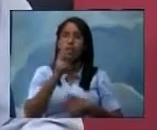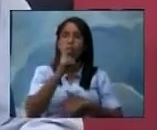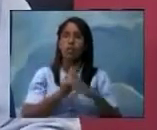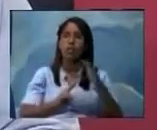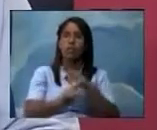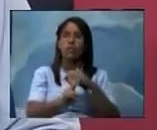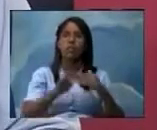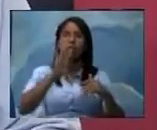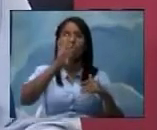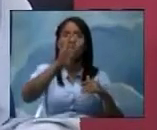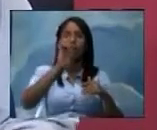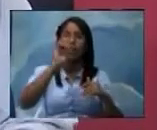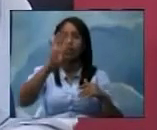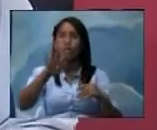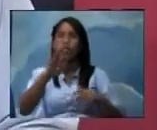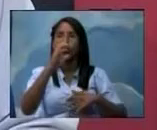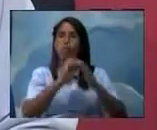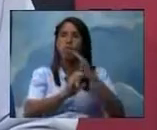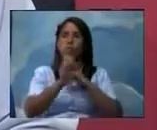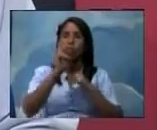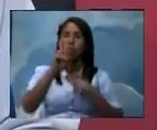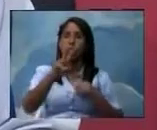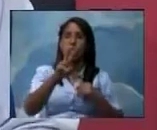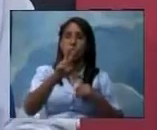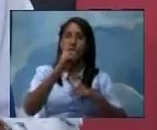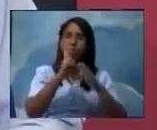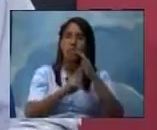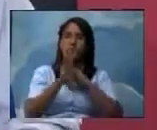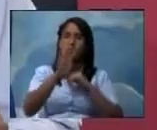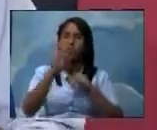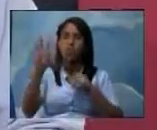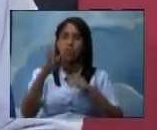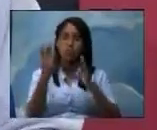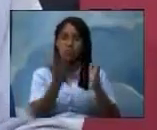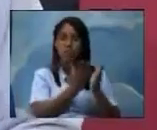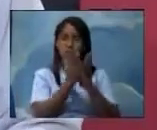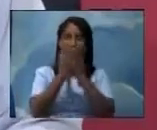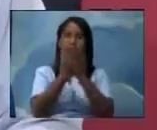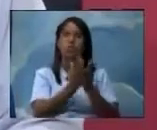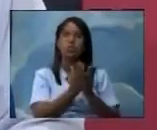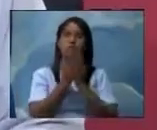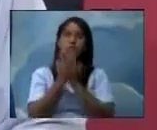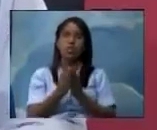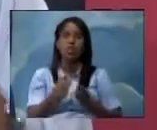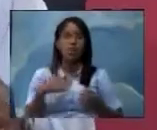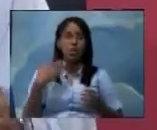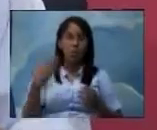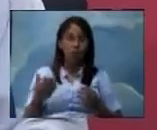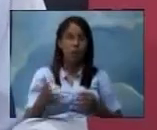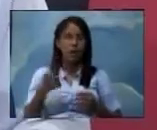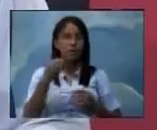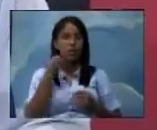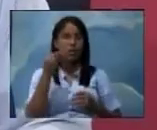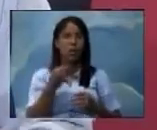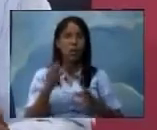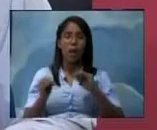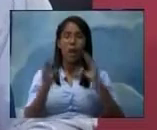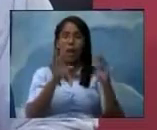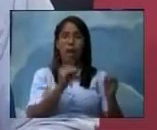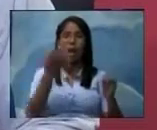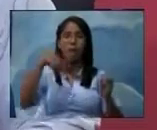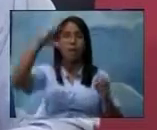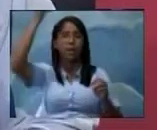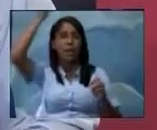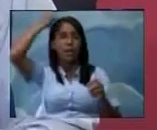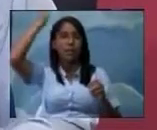versículo 44, capítulo 2, versículo 44. Hemos venido estudiando lo que Daniel le habla al rey.